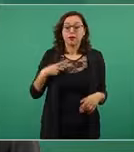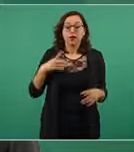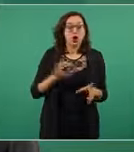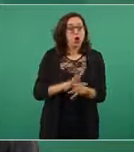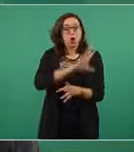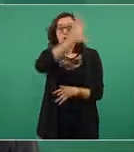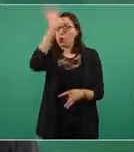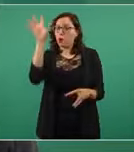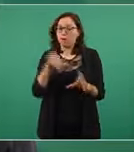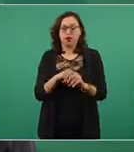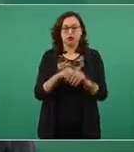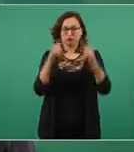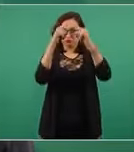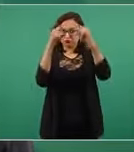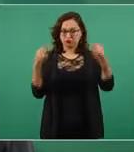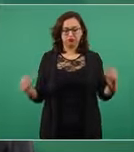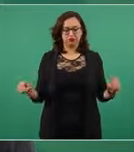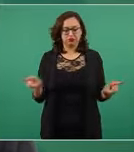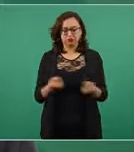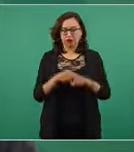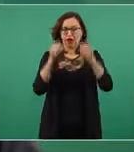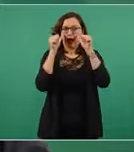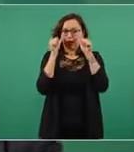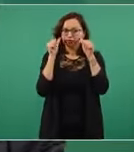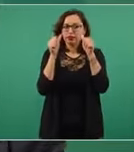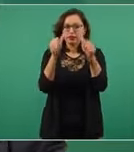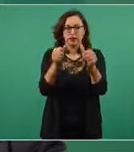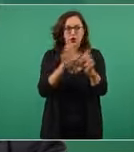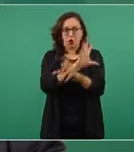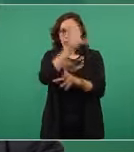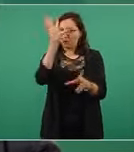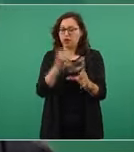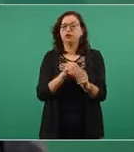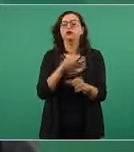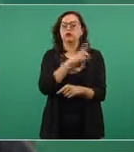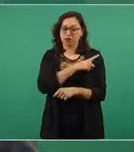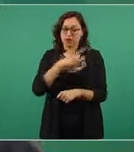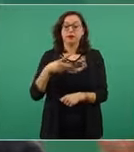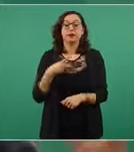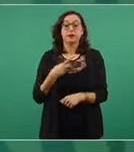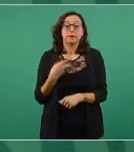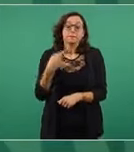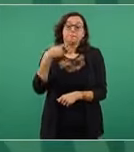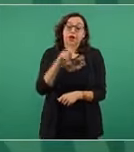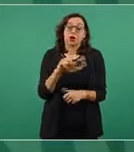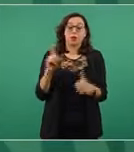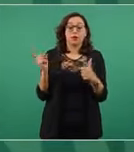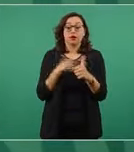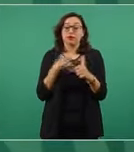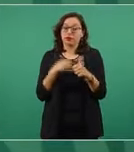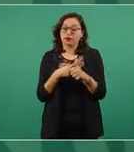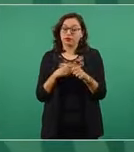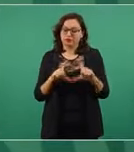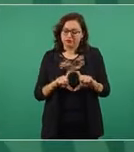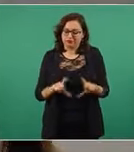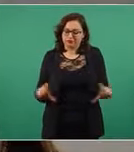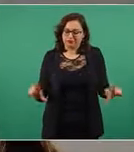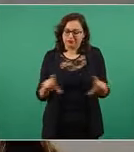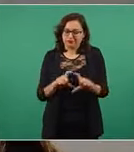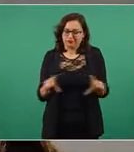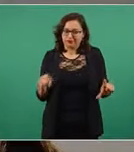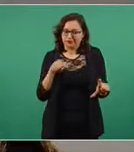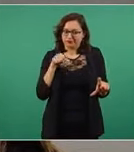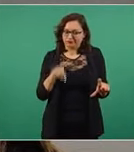pero primero a los de abajo, a los más necesitados. En el caso de